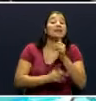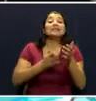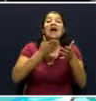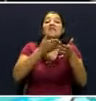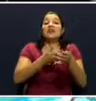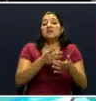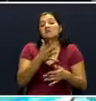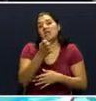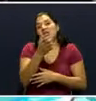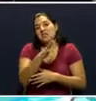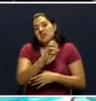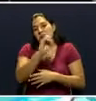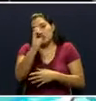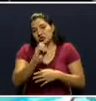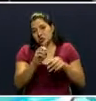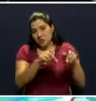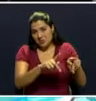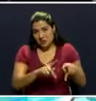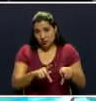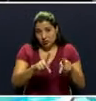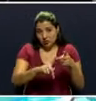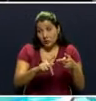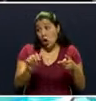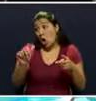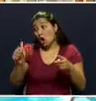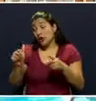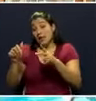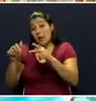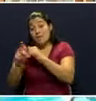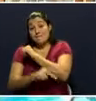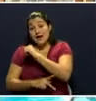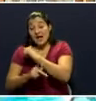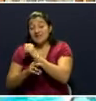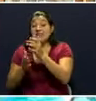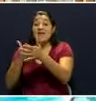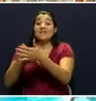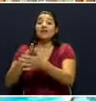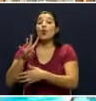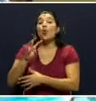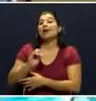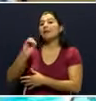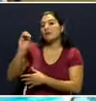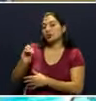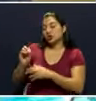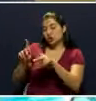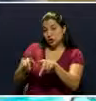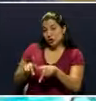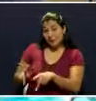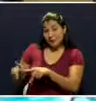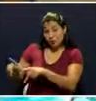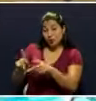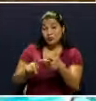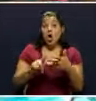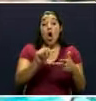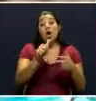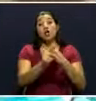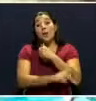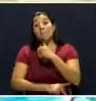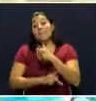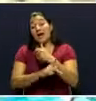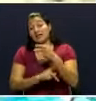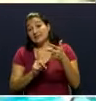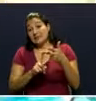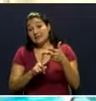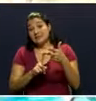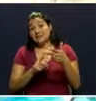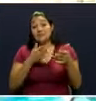un 15% de la población. Hay poblaciones que han tenido afectación del 40% de la población. Hay poblaciones que han